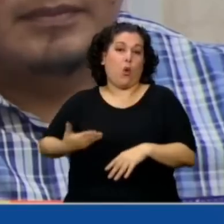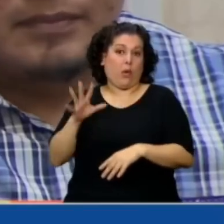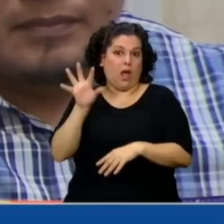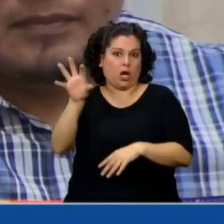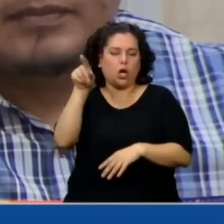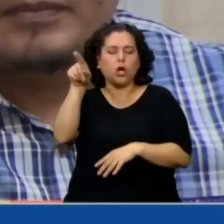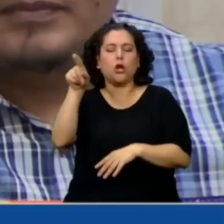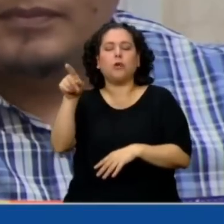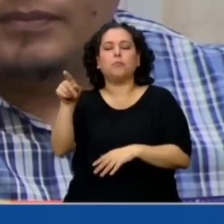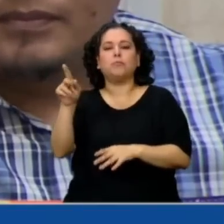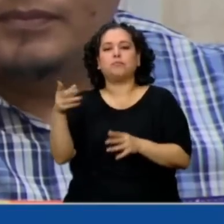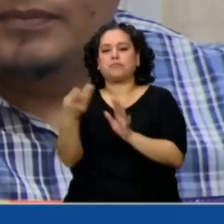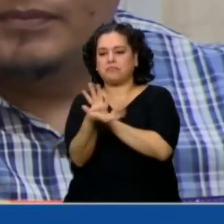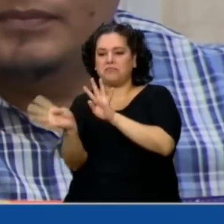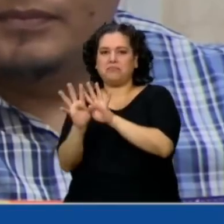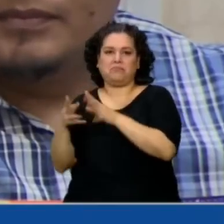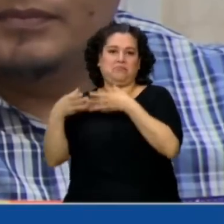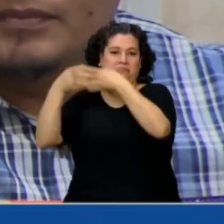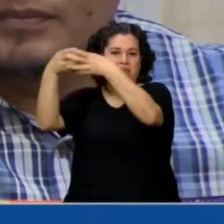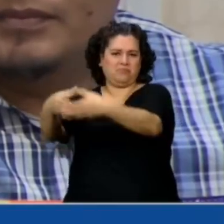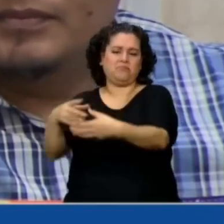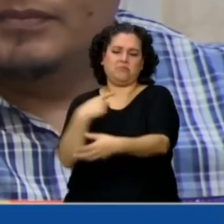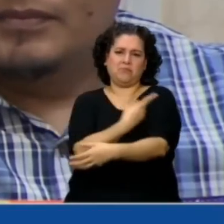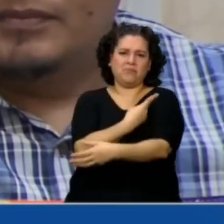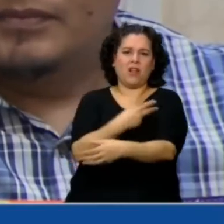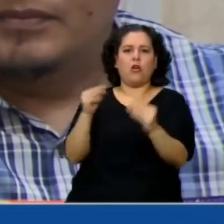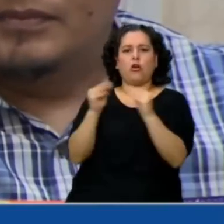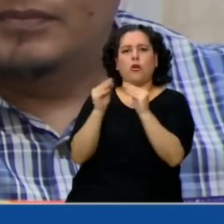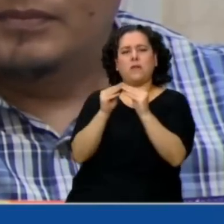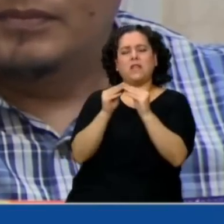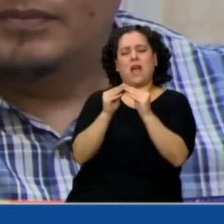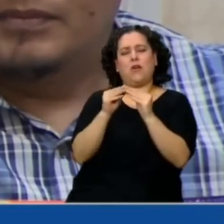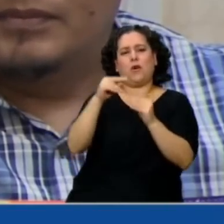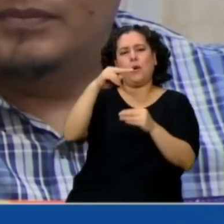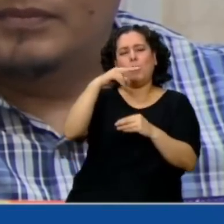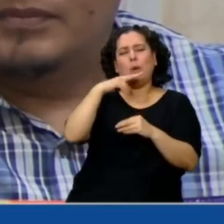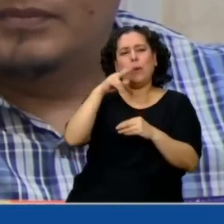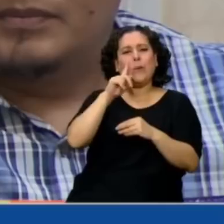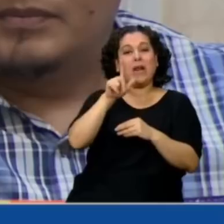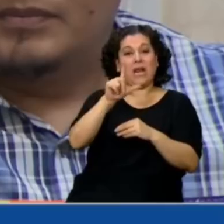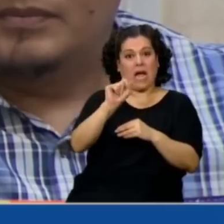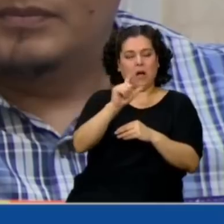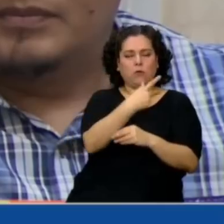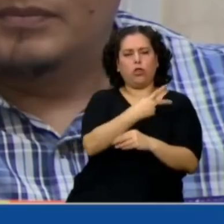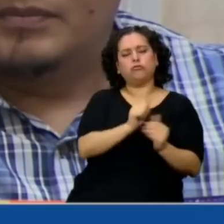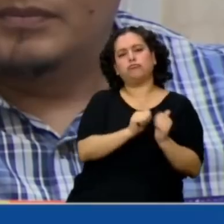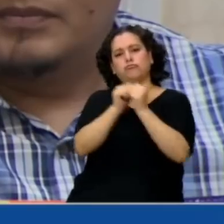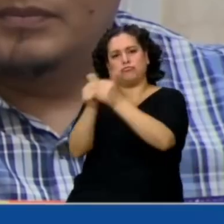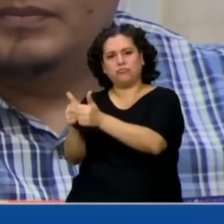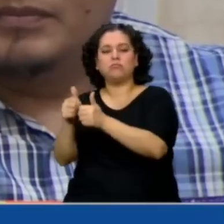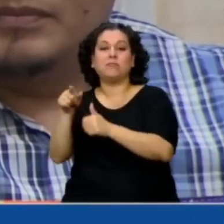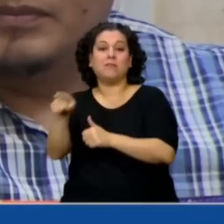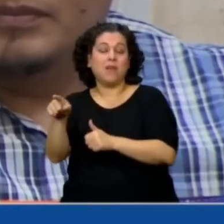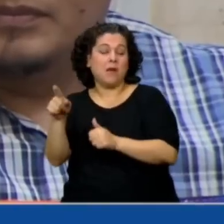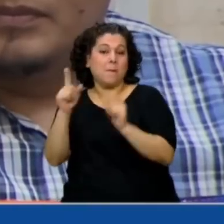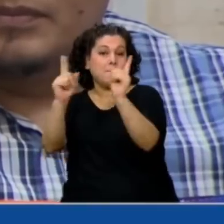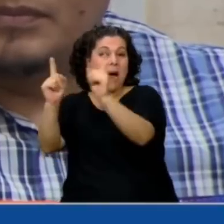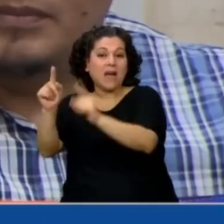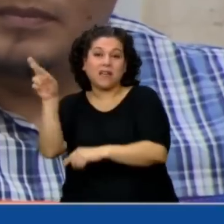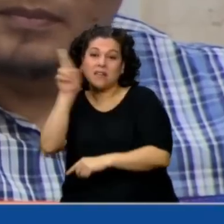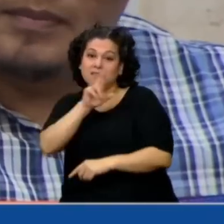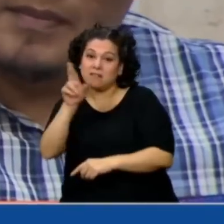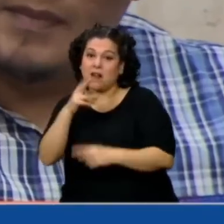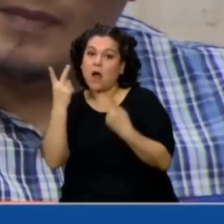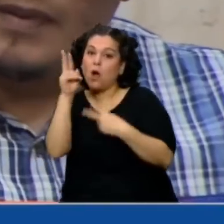movilización que estábamos acá con mi compañero Alejandro Vilca. Esas maestras rurales que viajan horas, horas todas